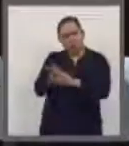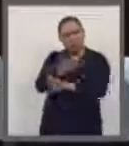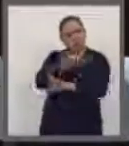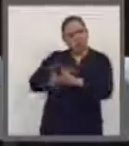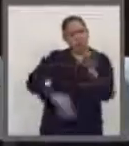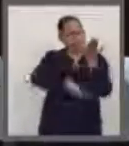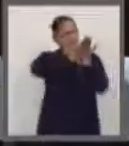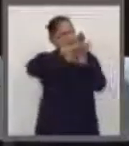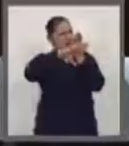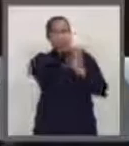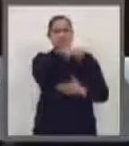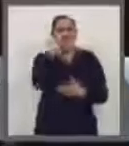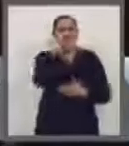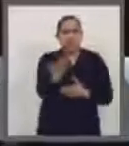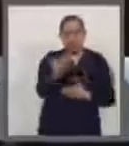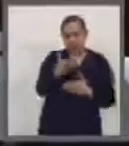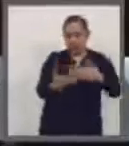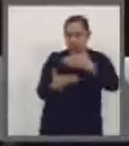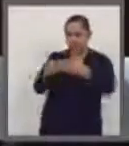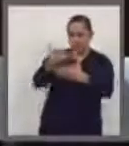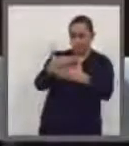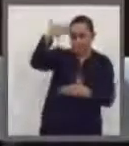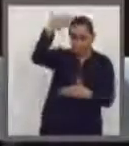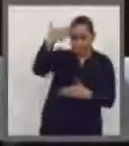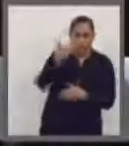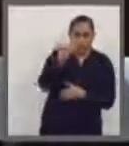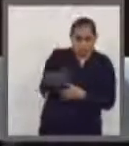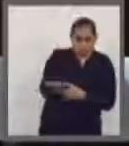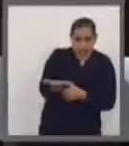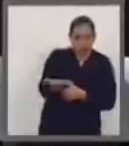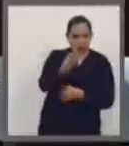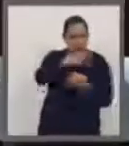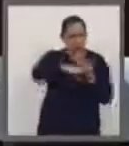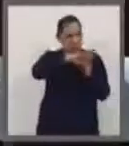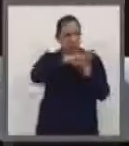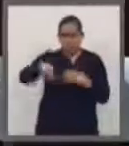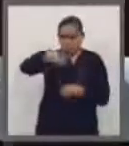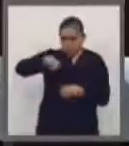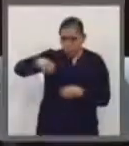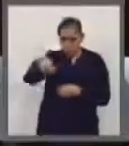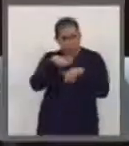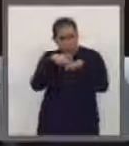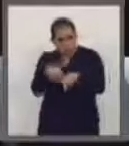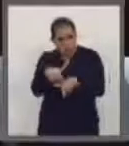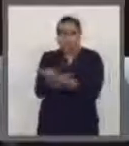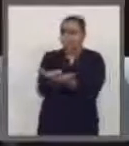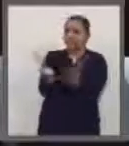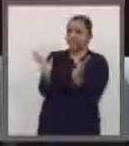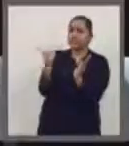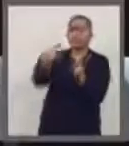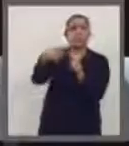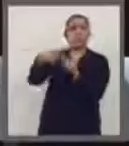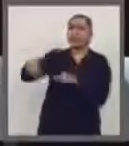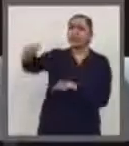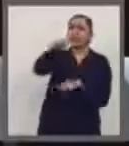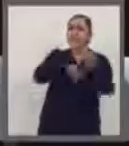muro y nosotros seguimos visitando rondas 1 seguimos entregándole la propiedad de la